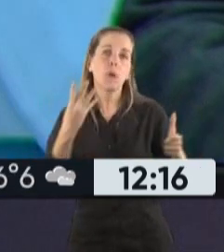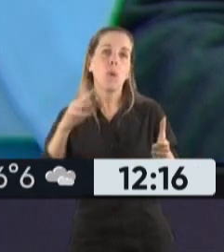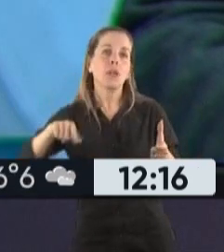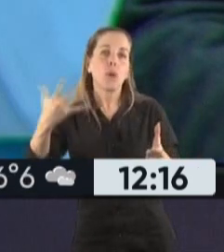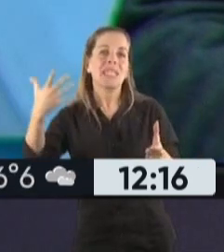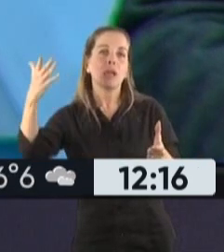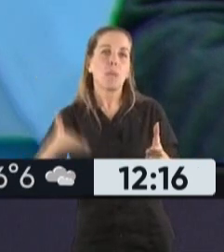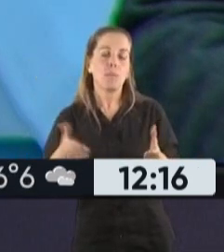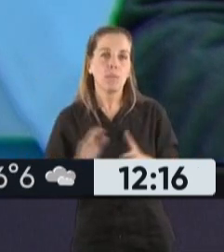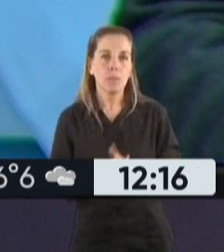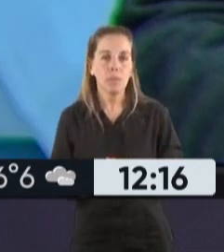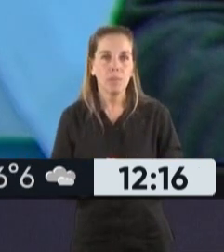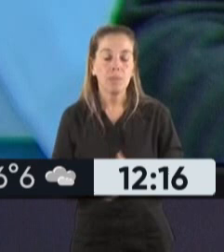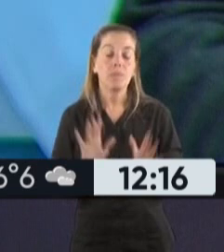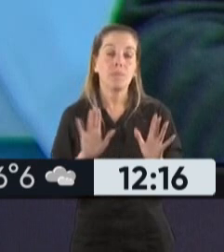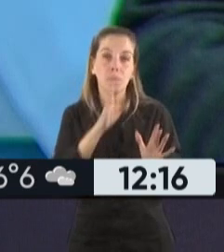Pero bueno,